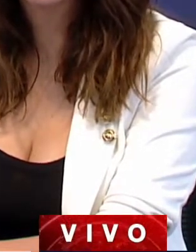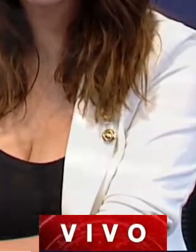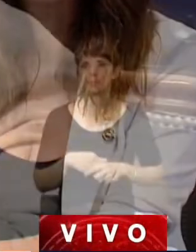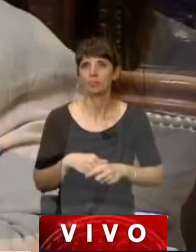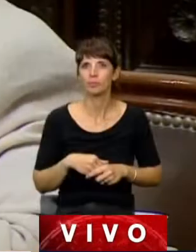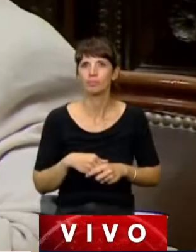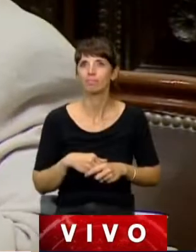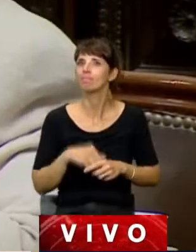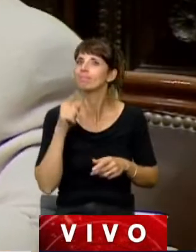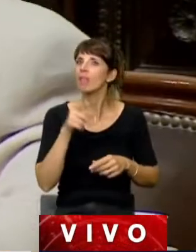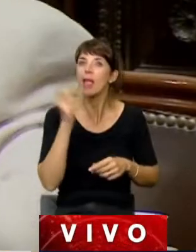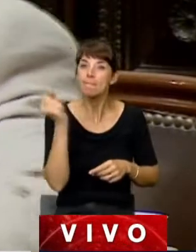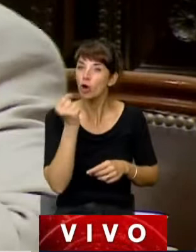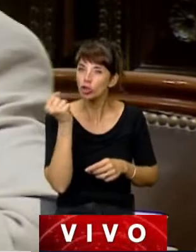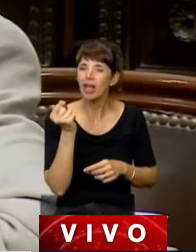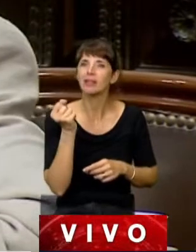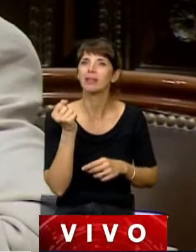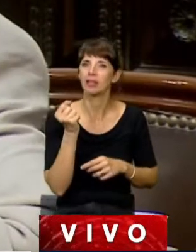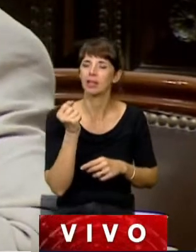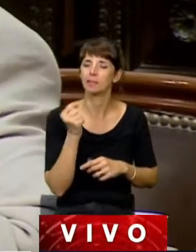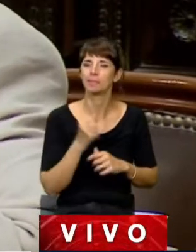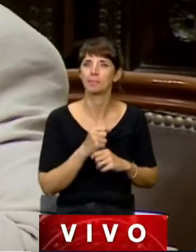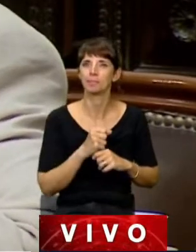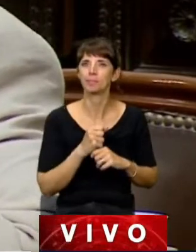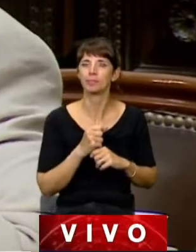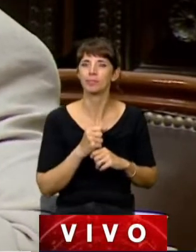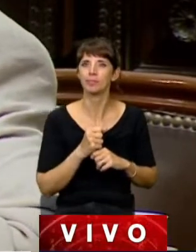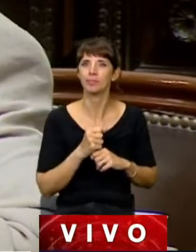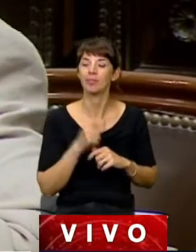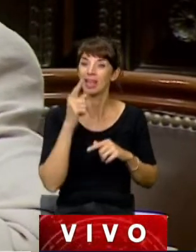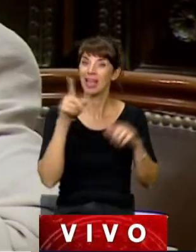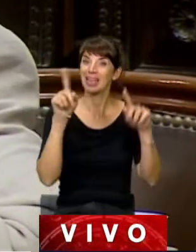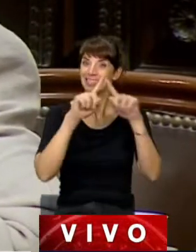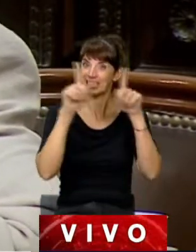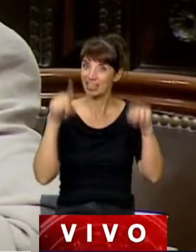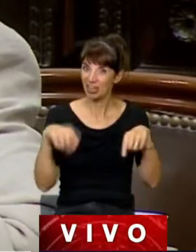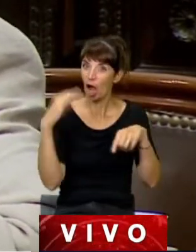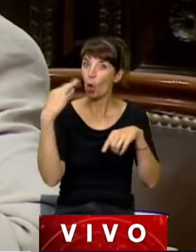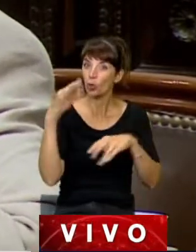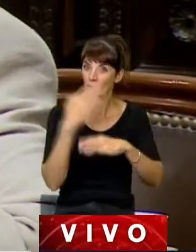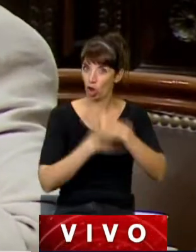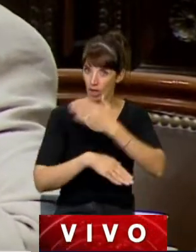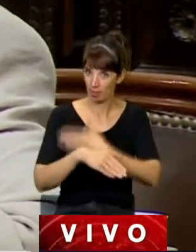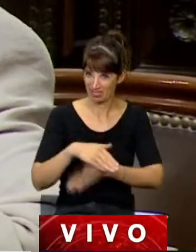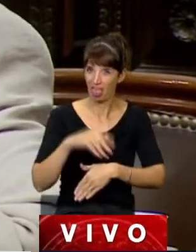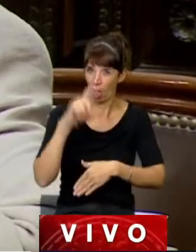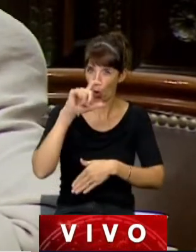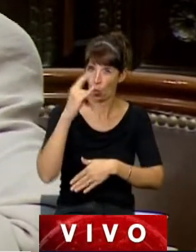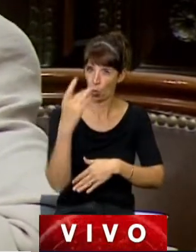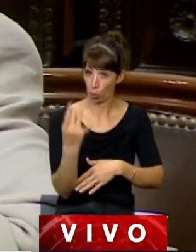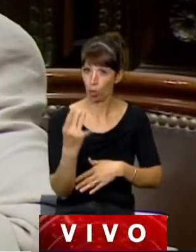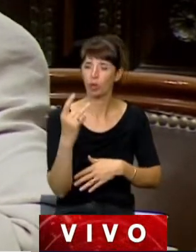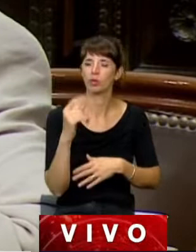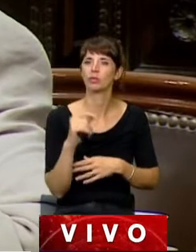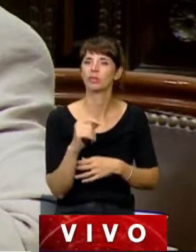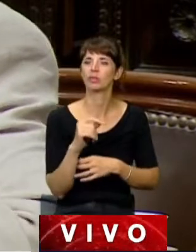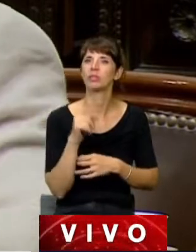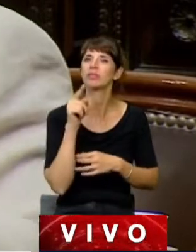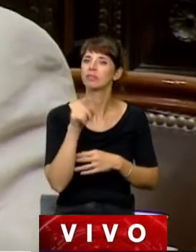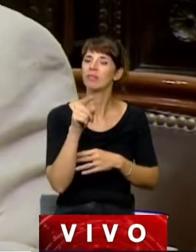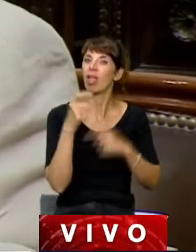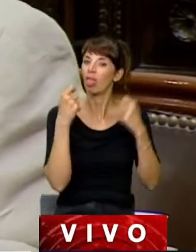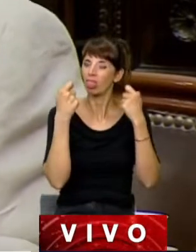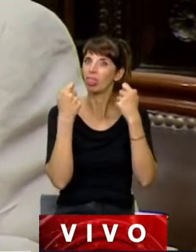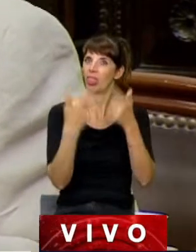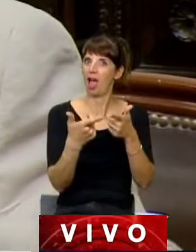Es importante señalar, señora presidenta, que el certificado único de discapacidad se le otorga, y esto